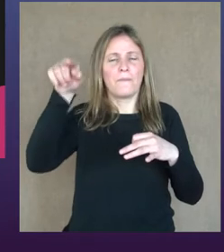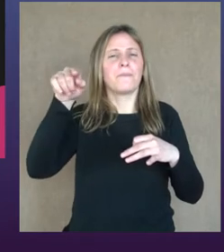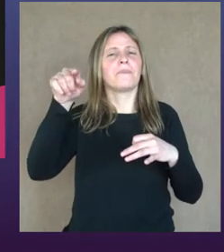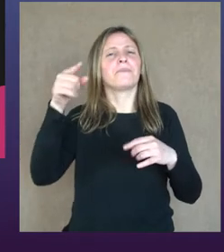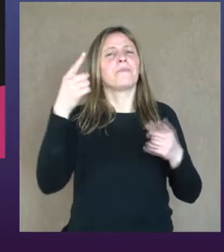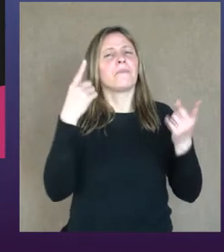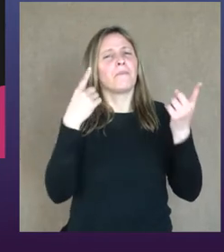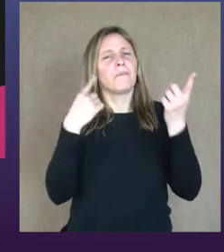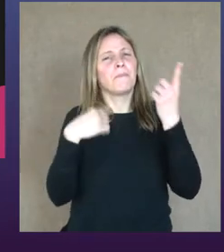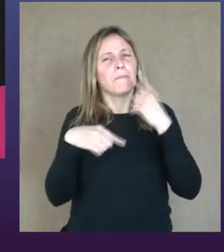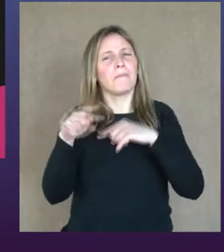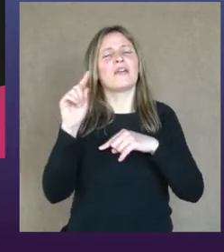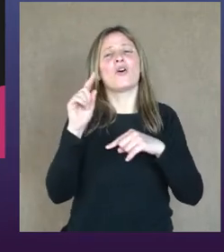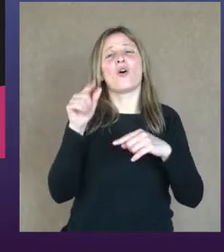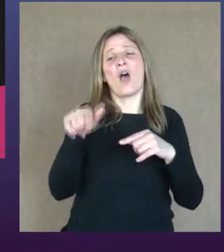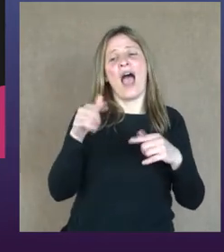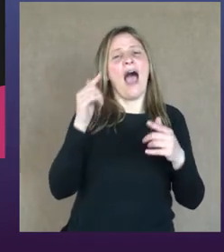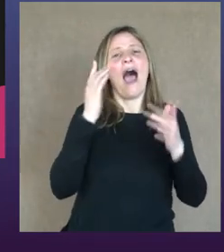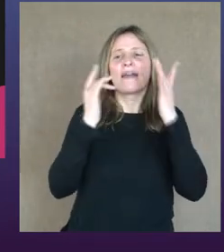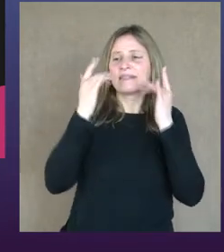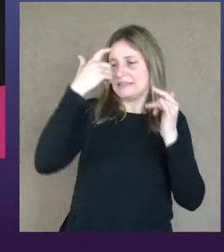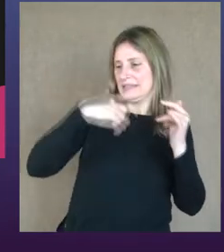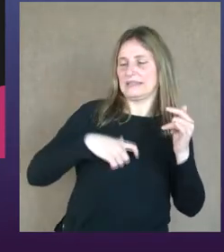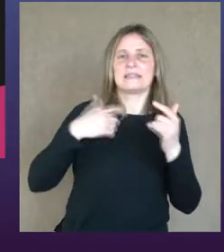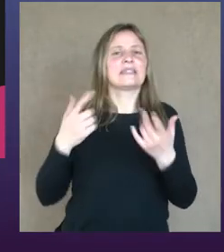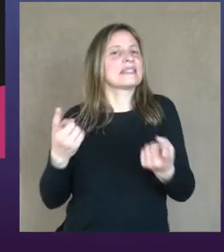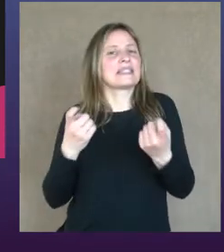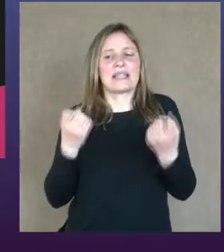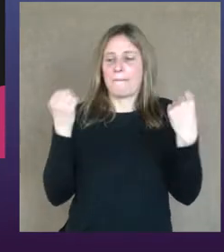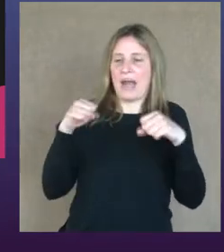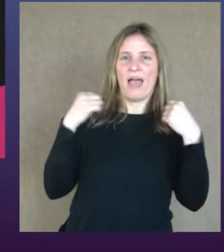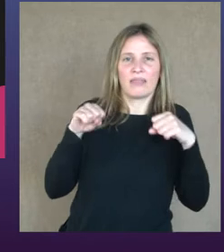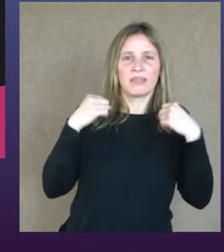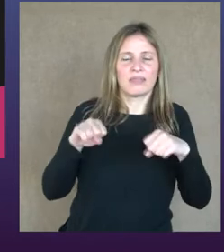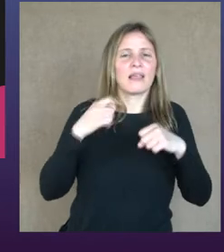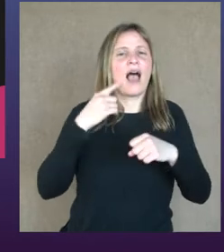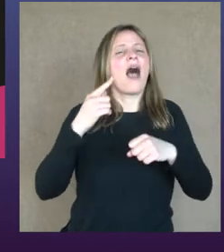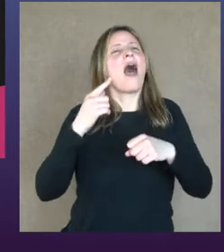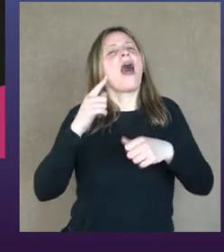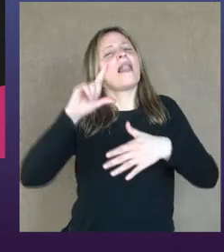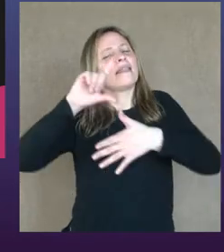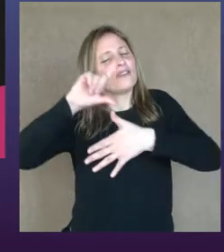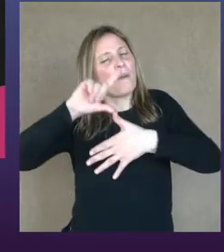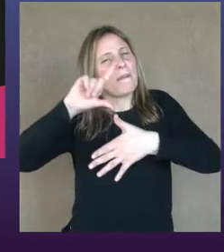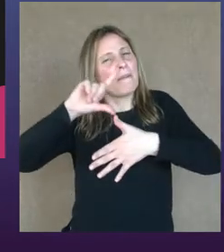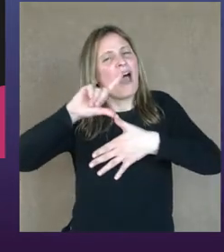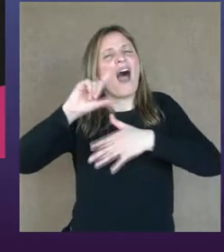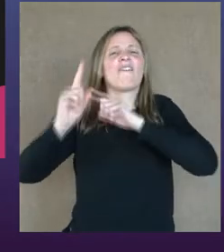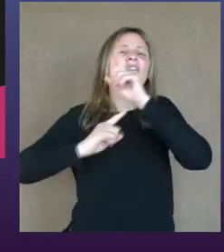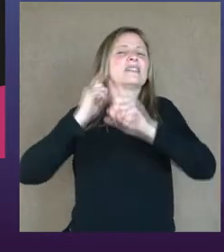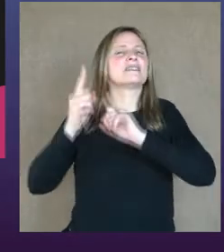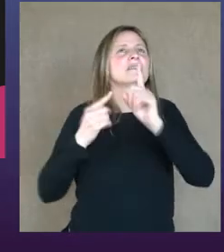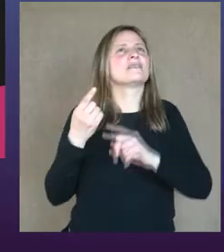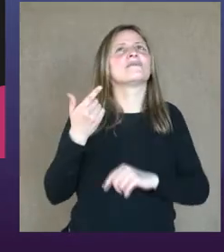pero son pocos. Entonces, como el artista necesita hacerse en escena, Latinoamérica a veces no